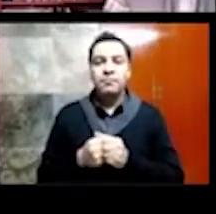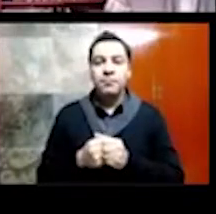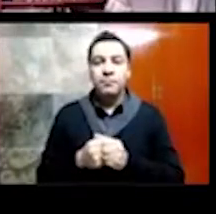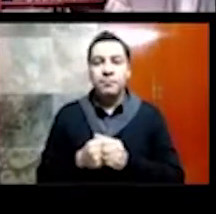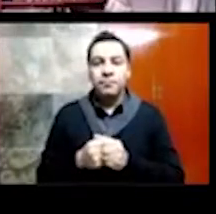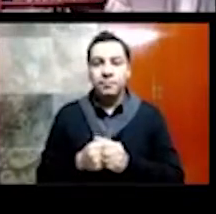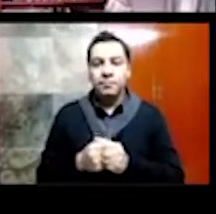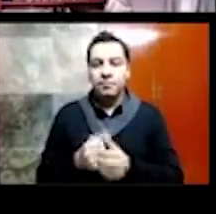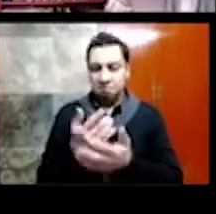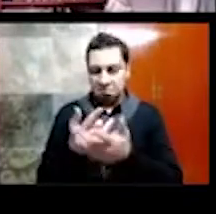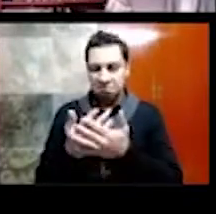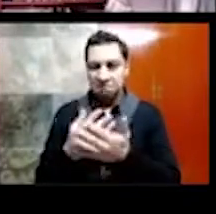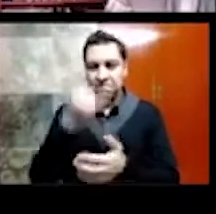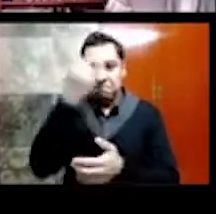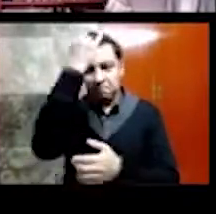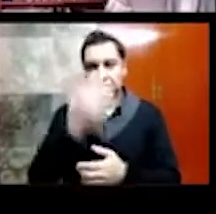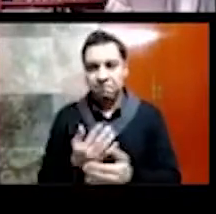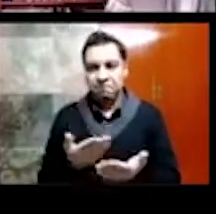Gracias.